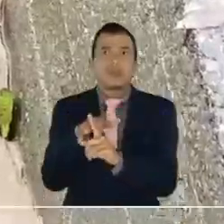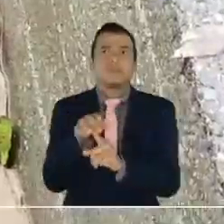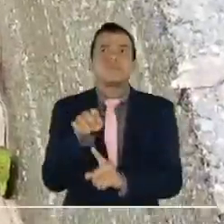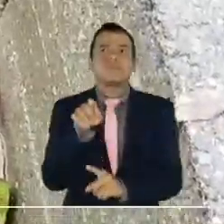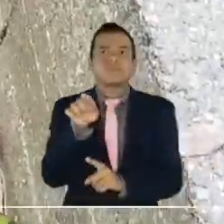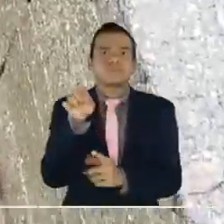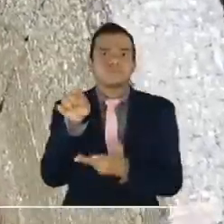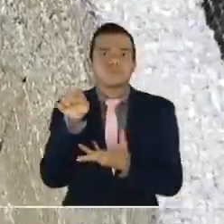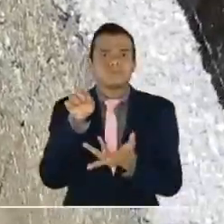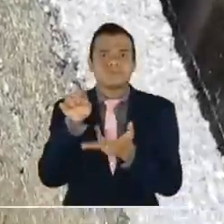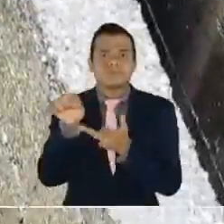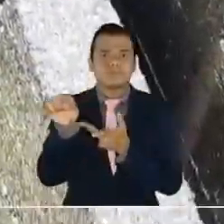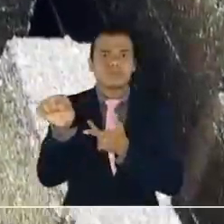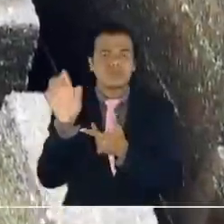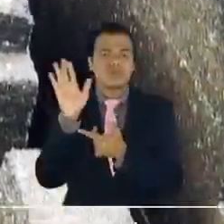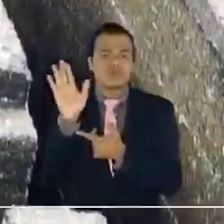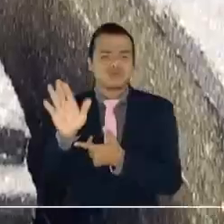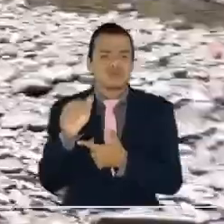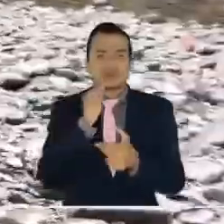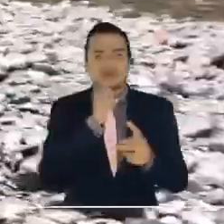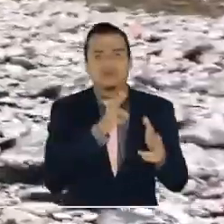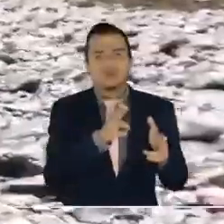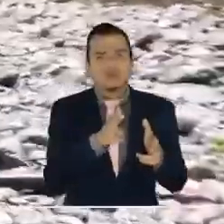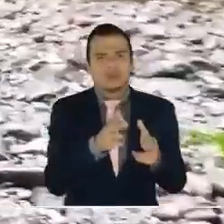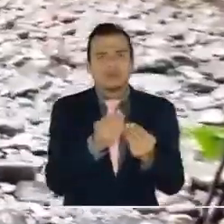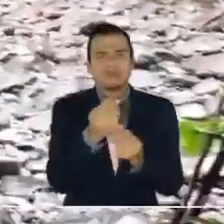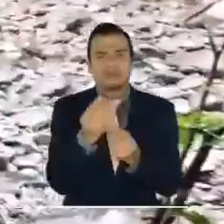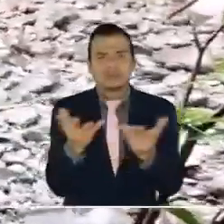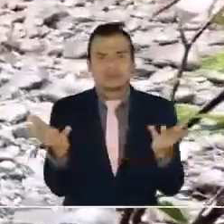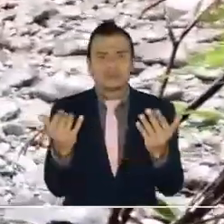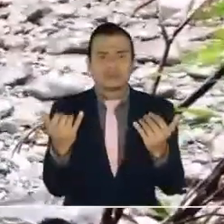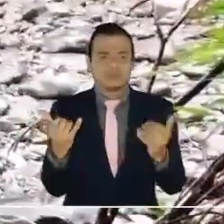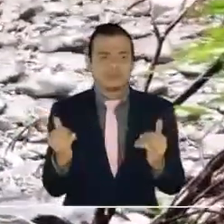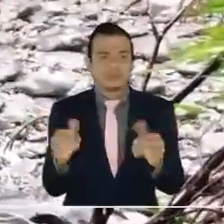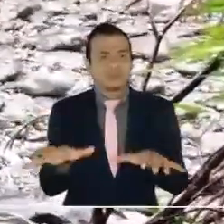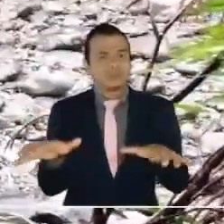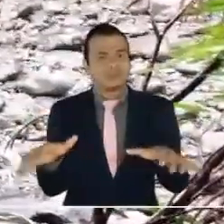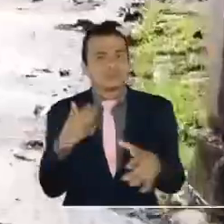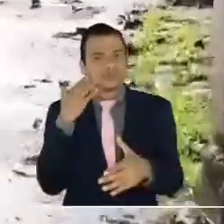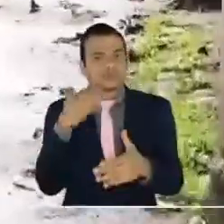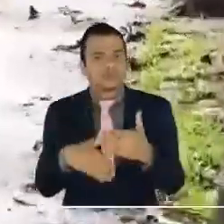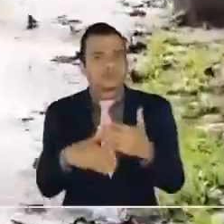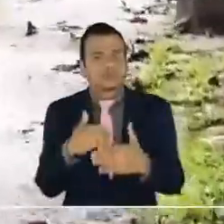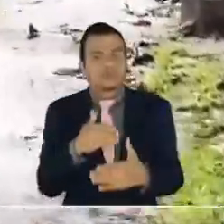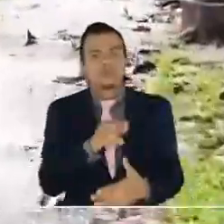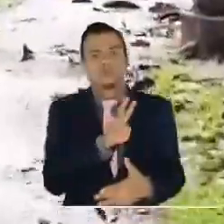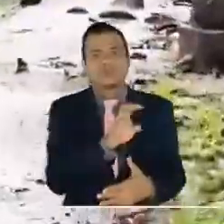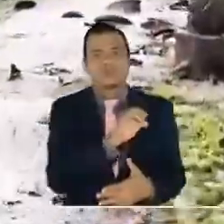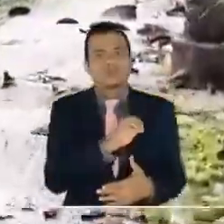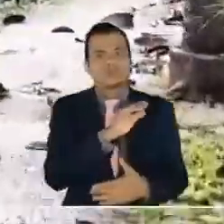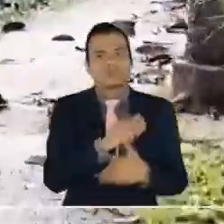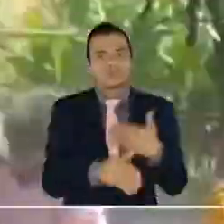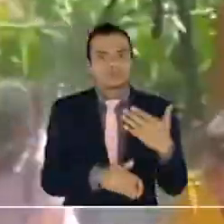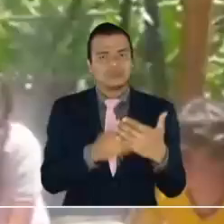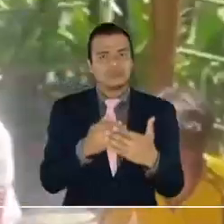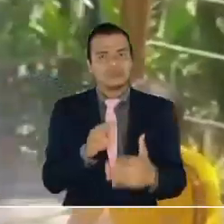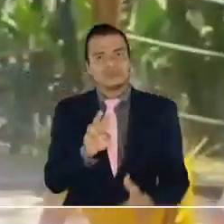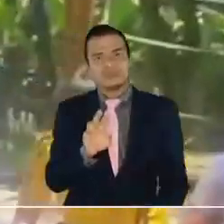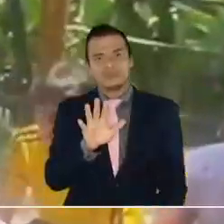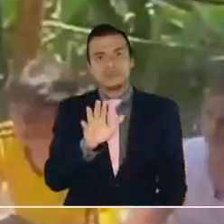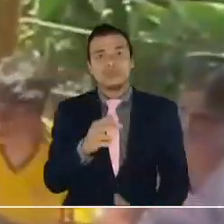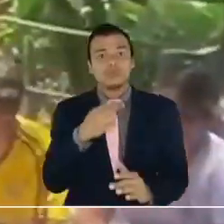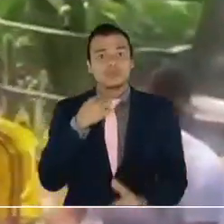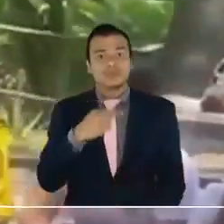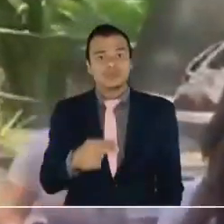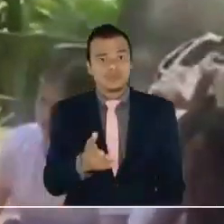hídricas, ríos. Por eso, este evento que inició el 2 de octubre y va hasta el 25 de noviembre es un llamado a la comunidad para que mediante el